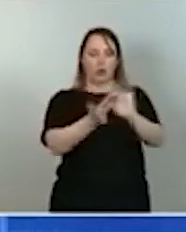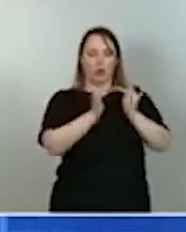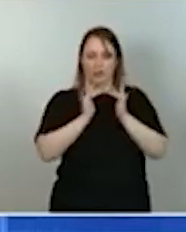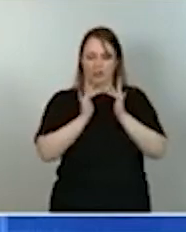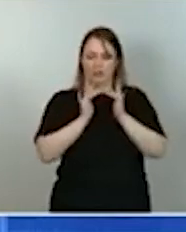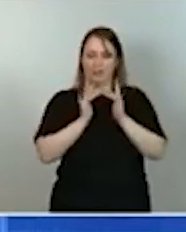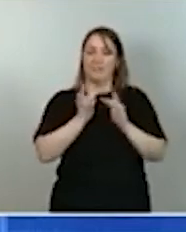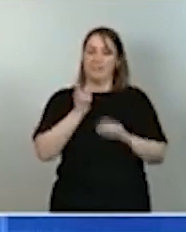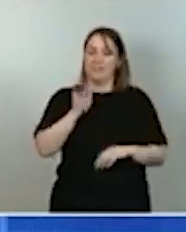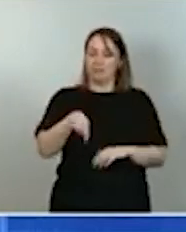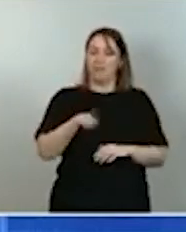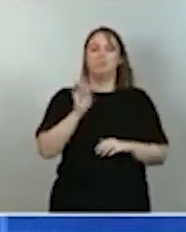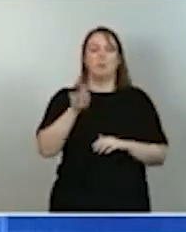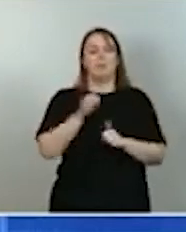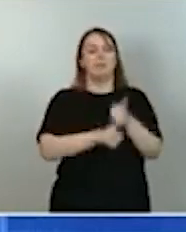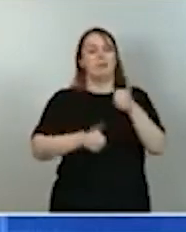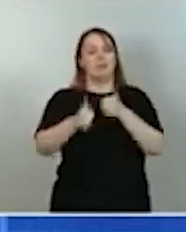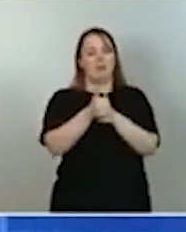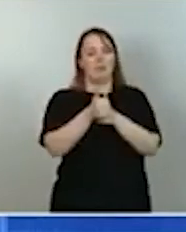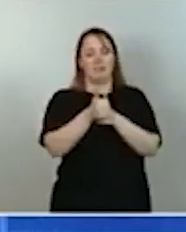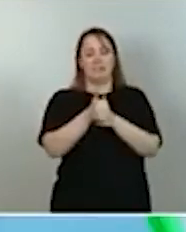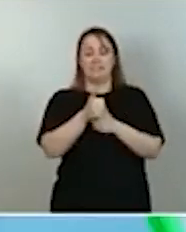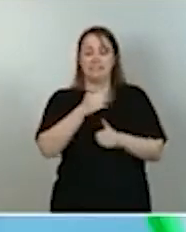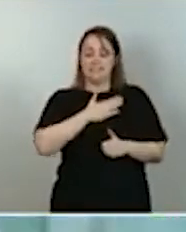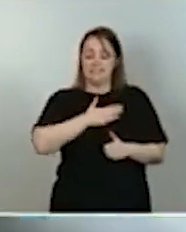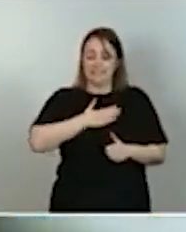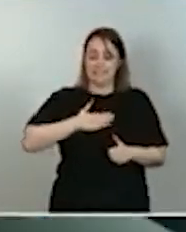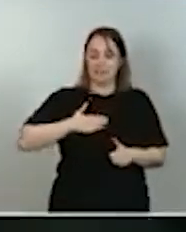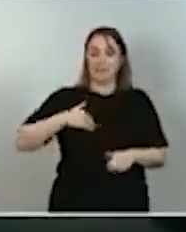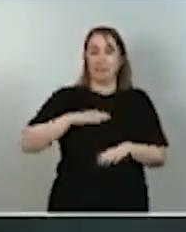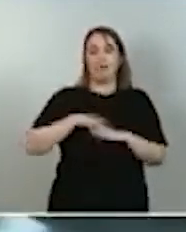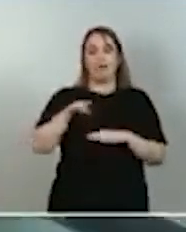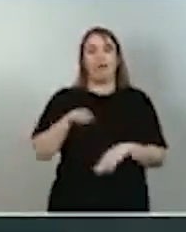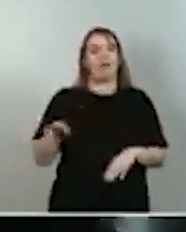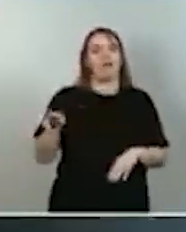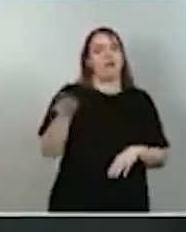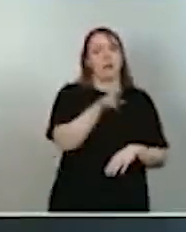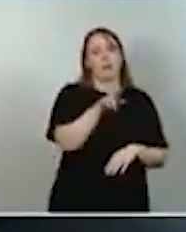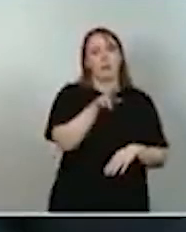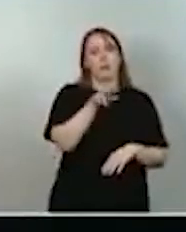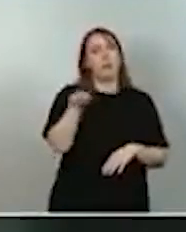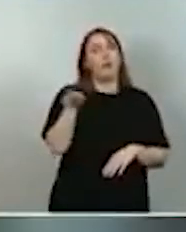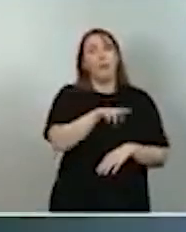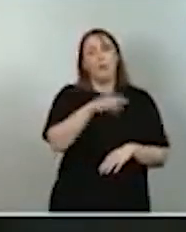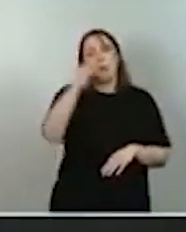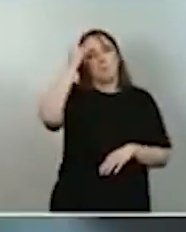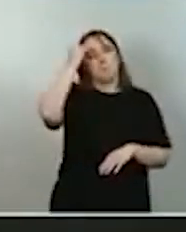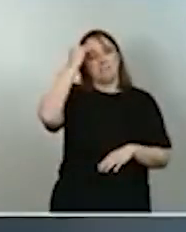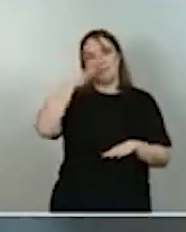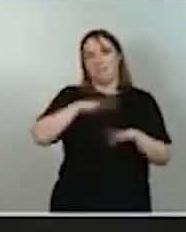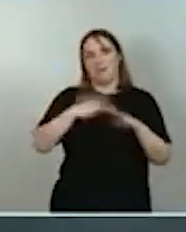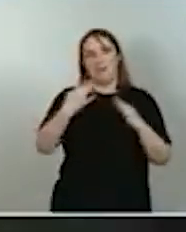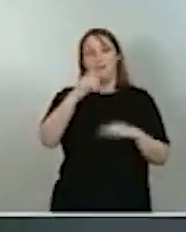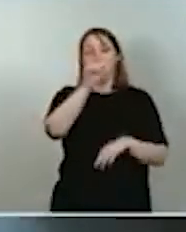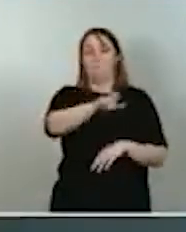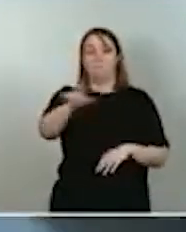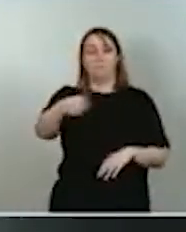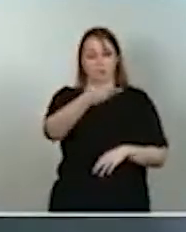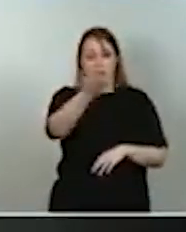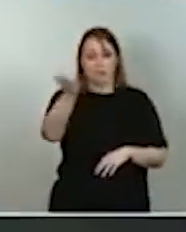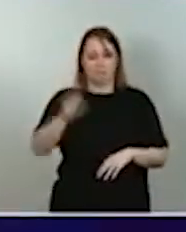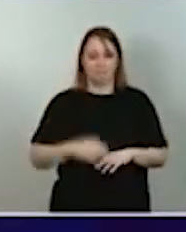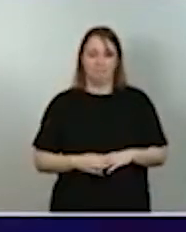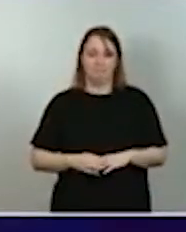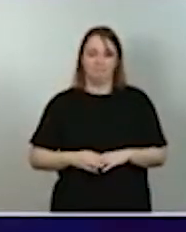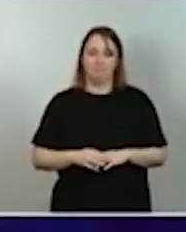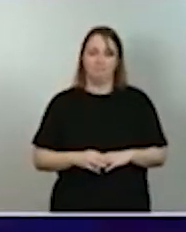prioritarias que nos van a servir para activar una recuperación pensada, sobre todo, para las personas. La capacidad tractora